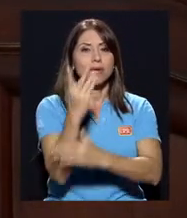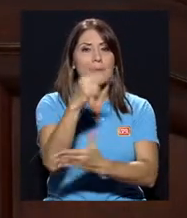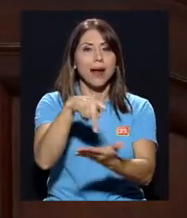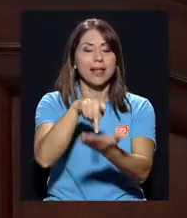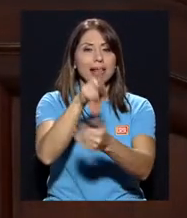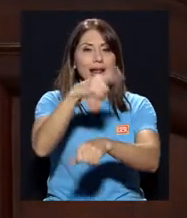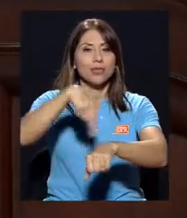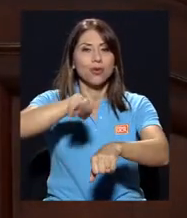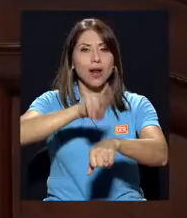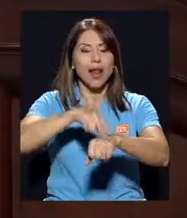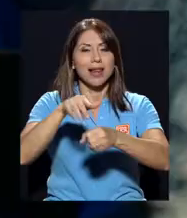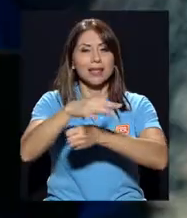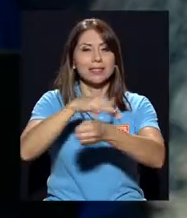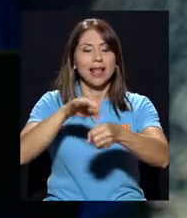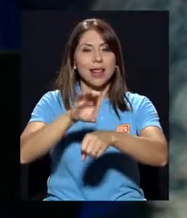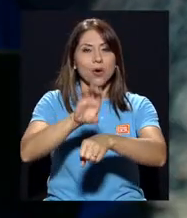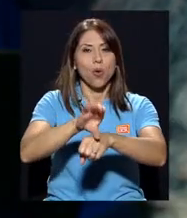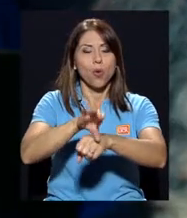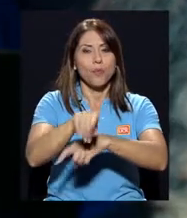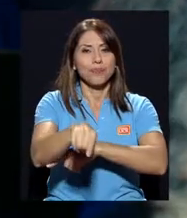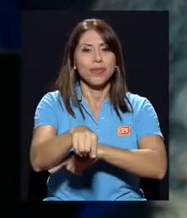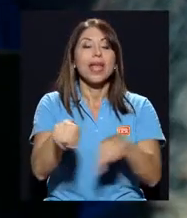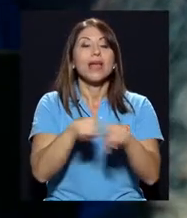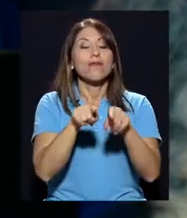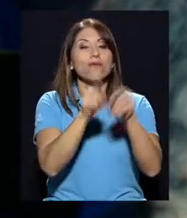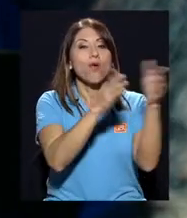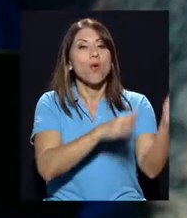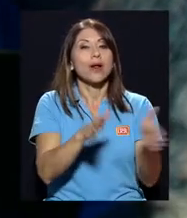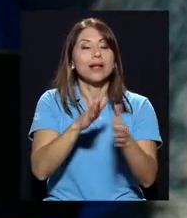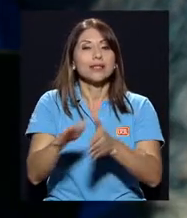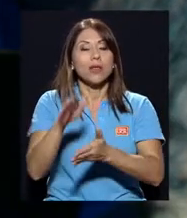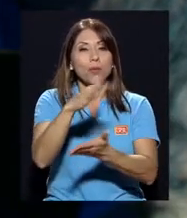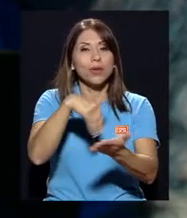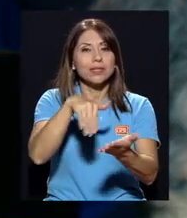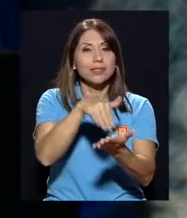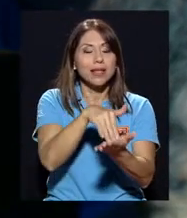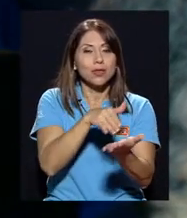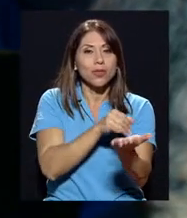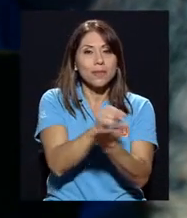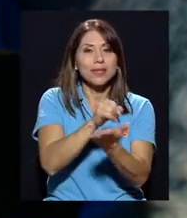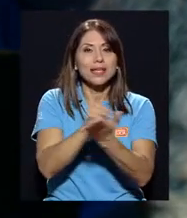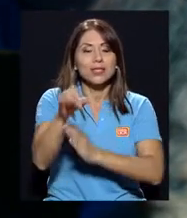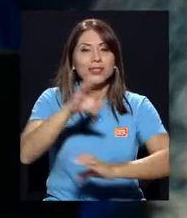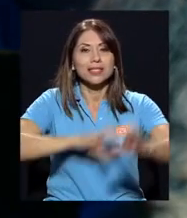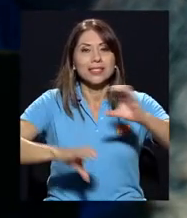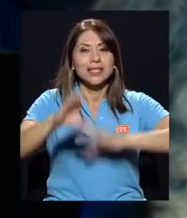Nacional Isla del Coco y fue organizado por el Centro de Investigación en Ciencias del Mar